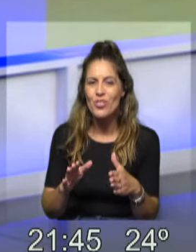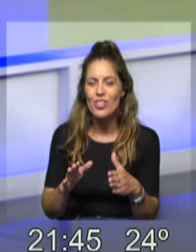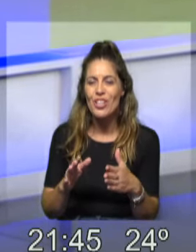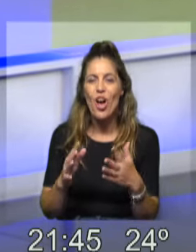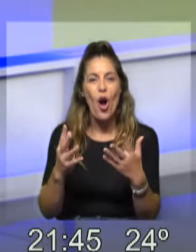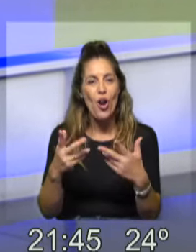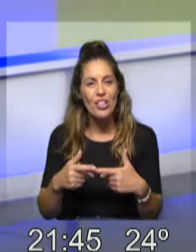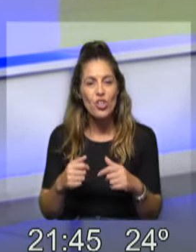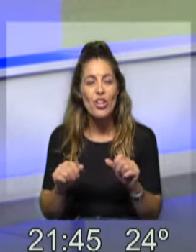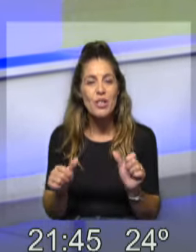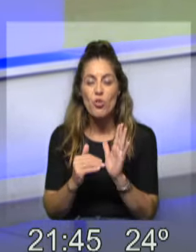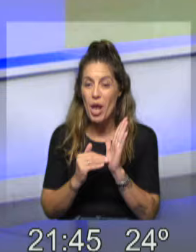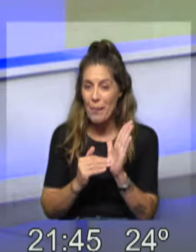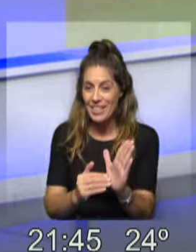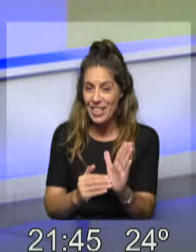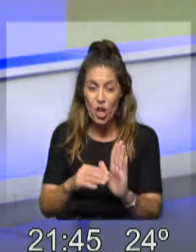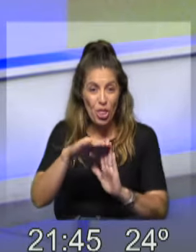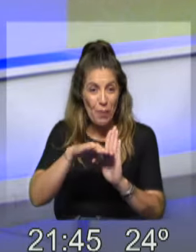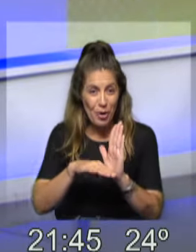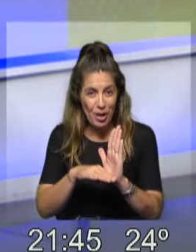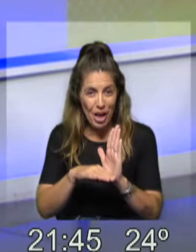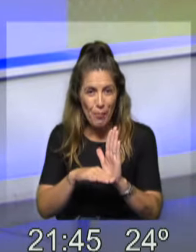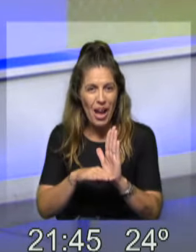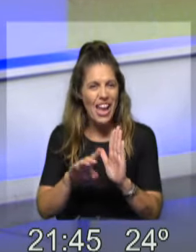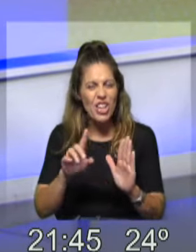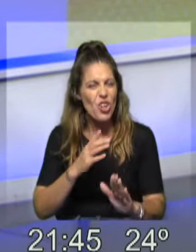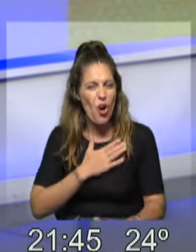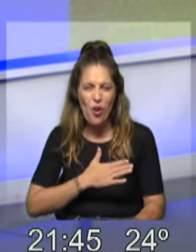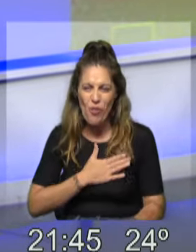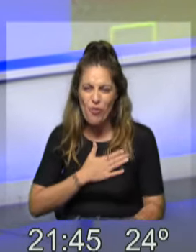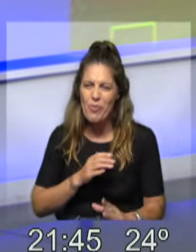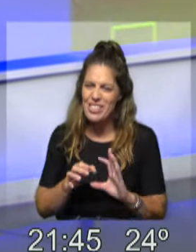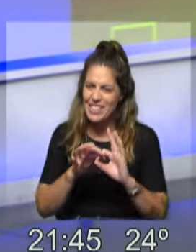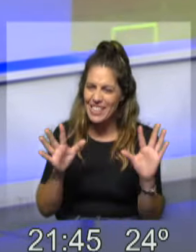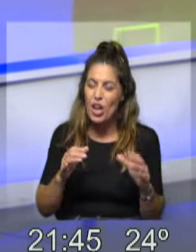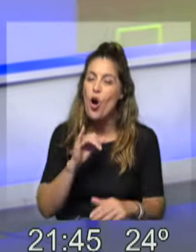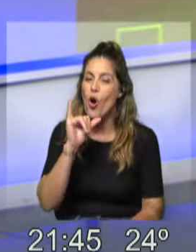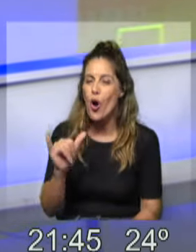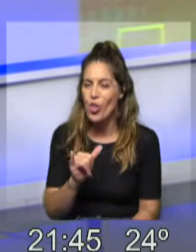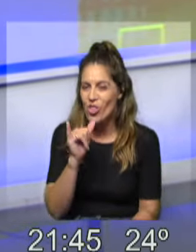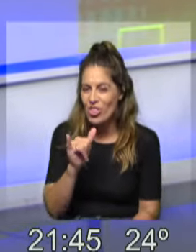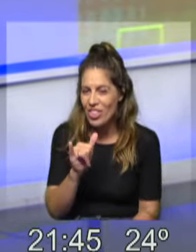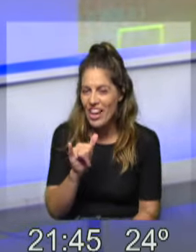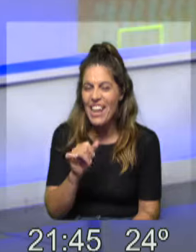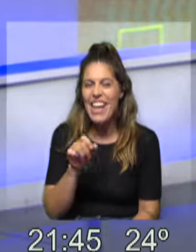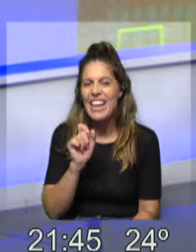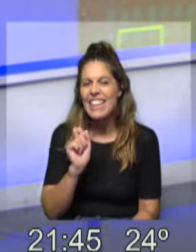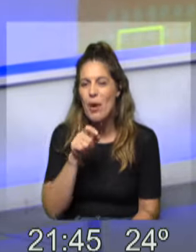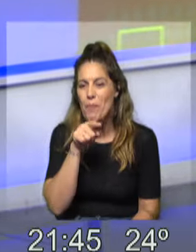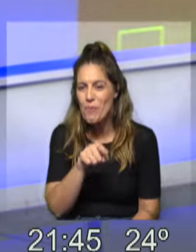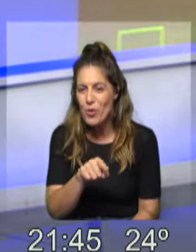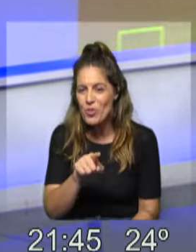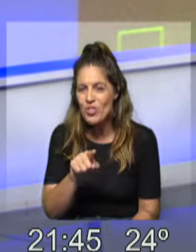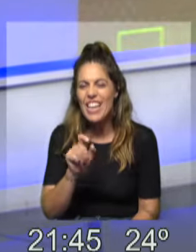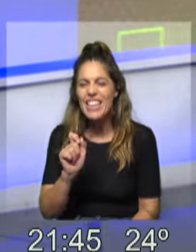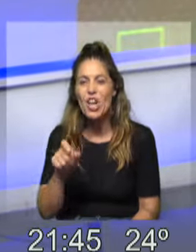Nosotros hicimos una presentación al principio del programa y no nos quedamos muy conformes y fuimos claros. Contar a la gente quién es Guille y qué es Otra